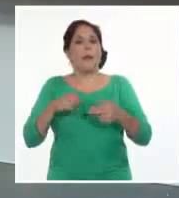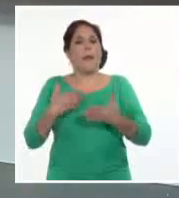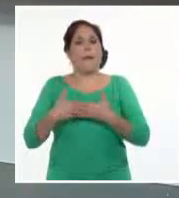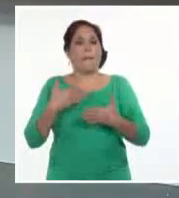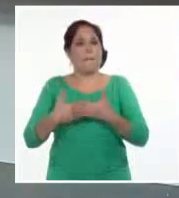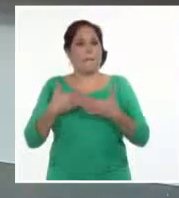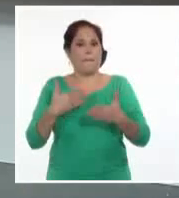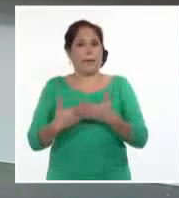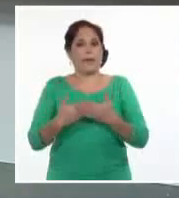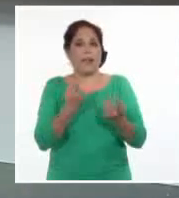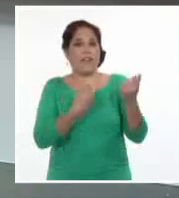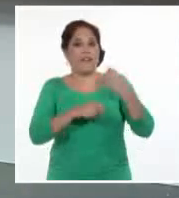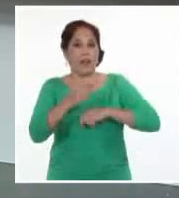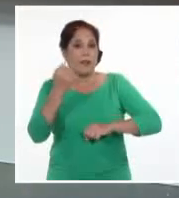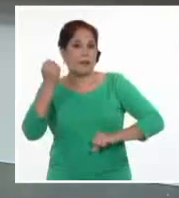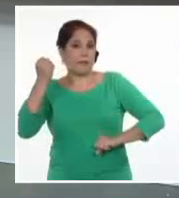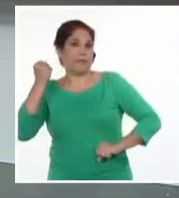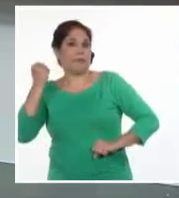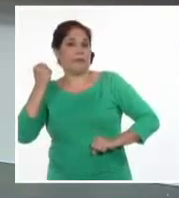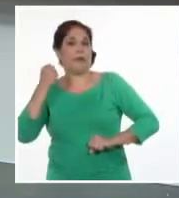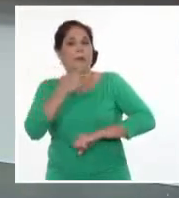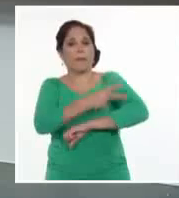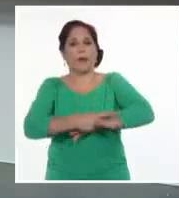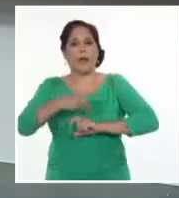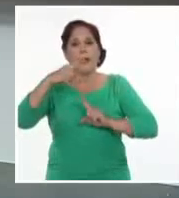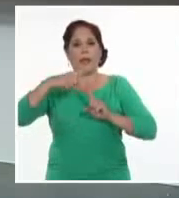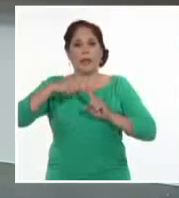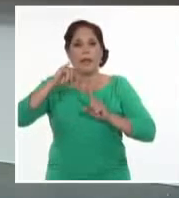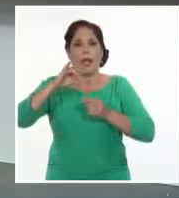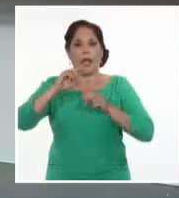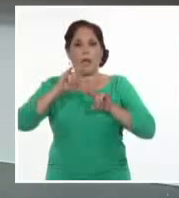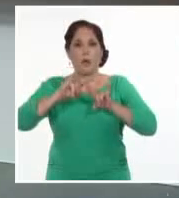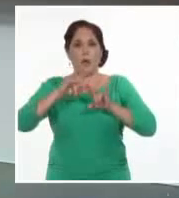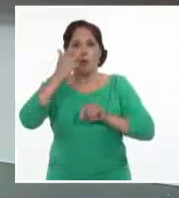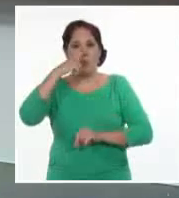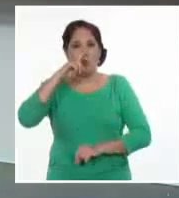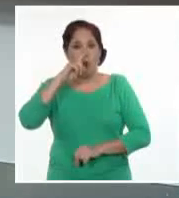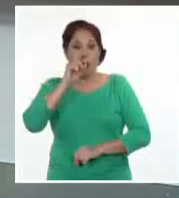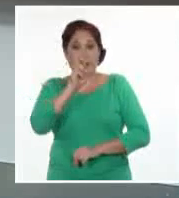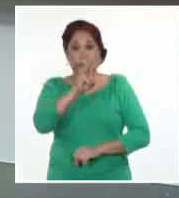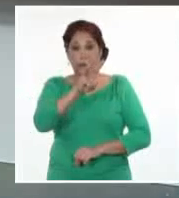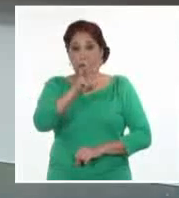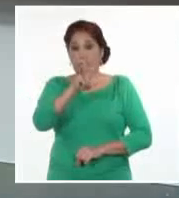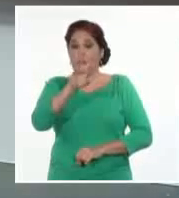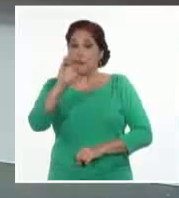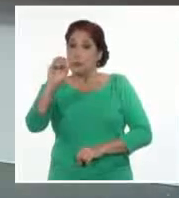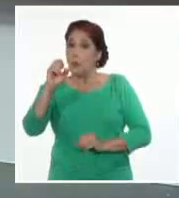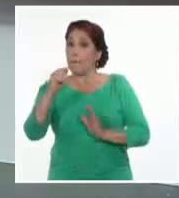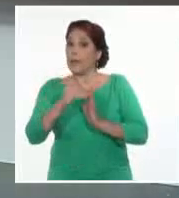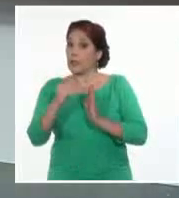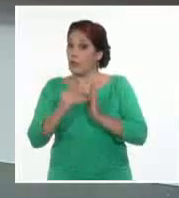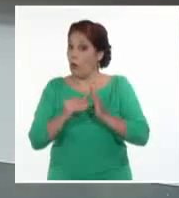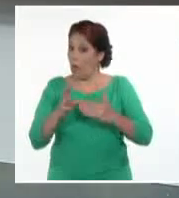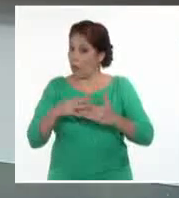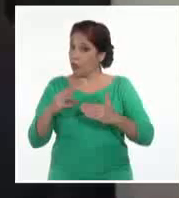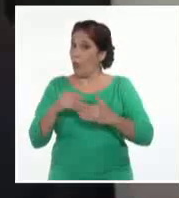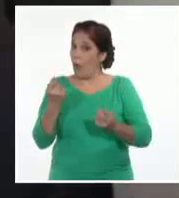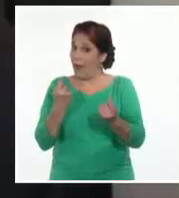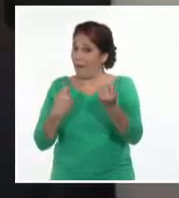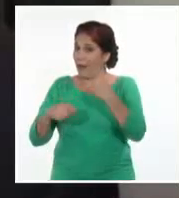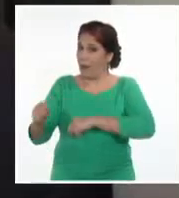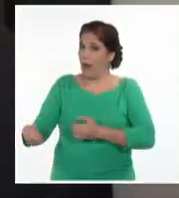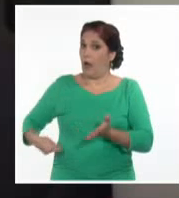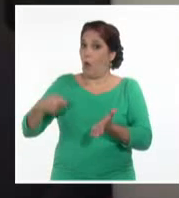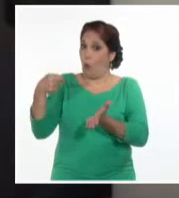en la venta de armas a Taiwán, tras el visto bueno de Estados Unidos, un acuerdo de $300 millones para la isla